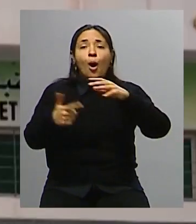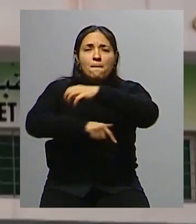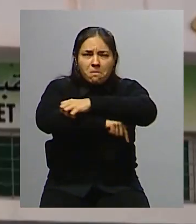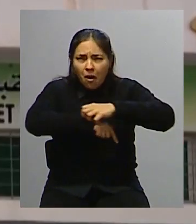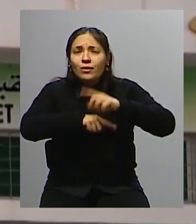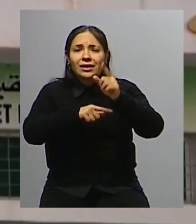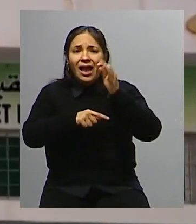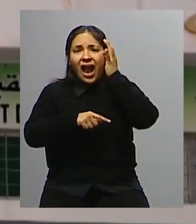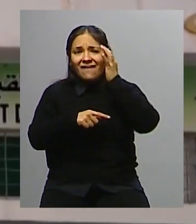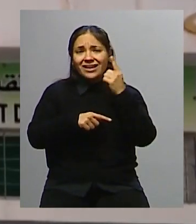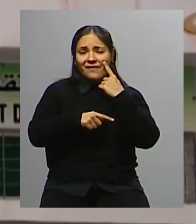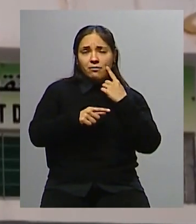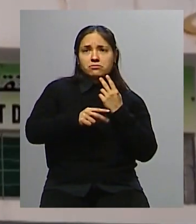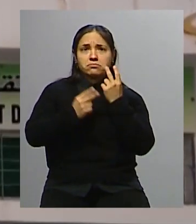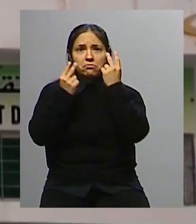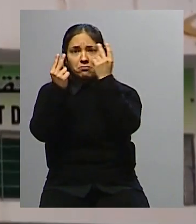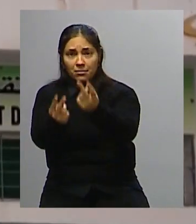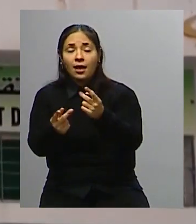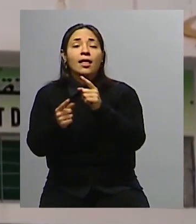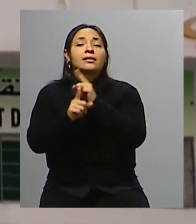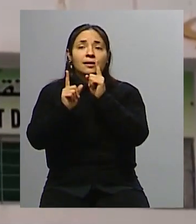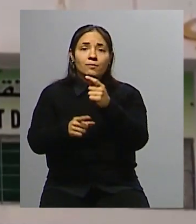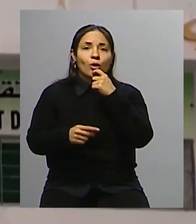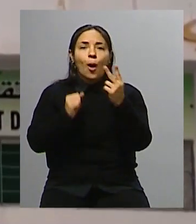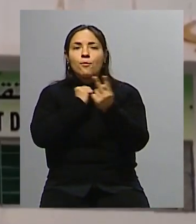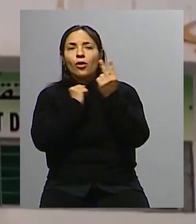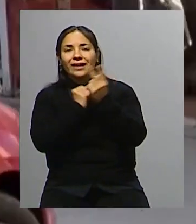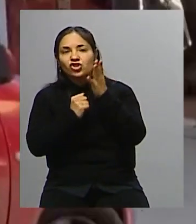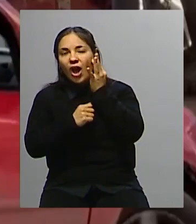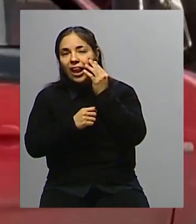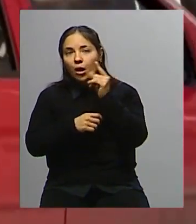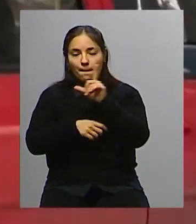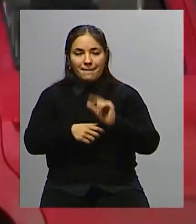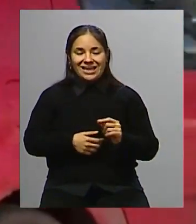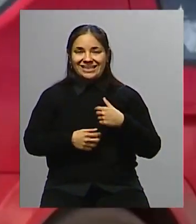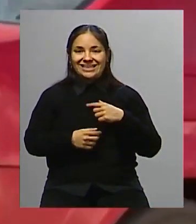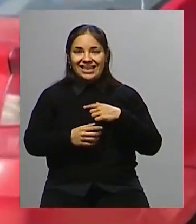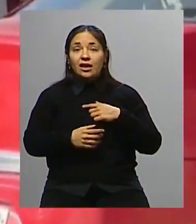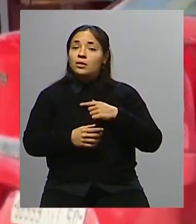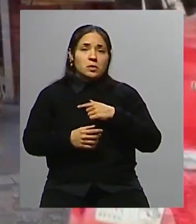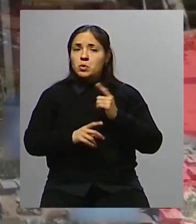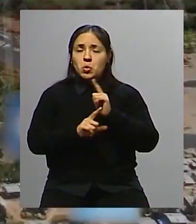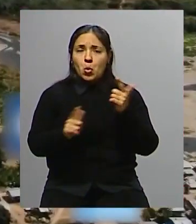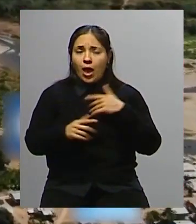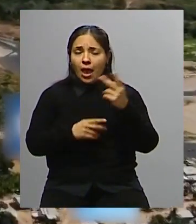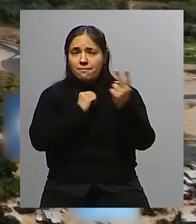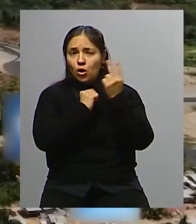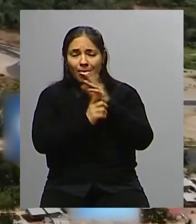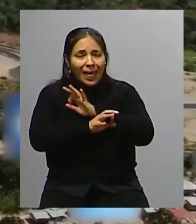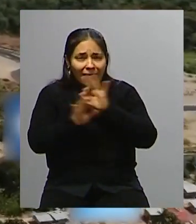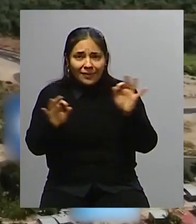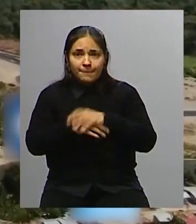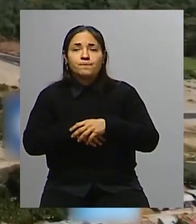países africanos, que no cuentan con ningún tipo de protección en sus países de origen por parte de los estados y que a los estados de los